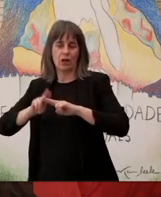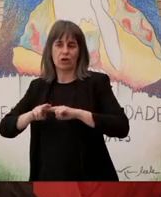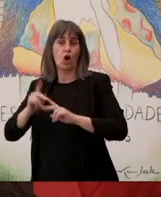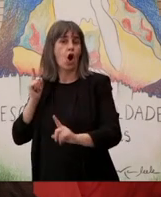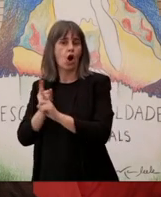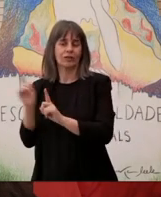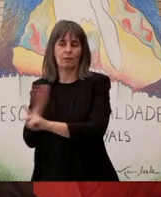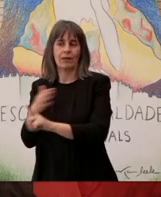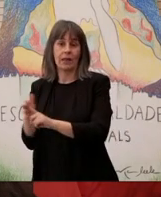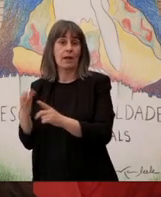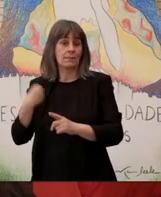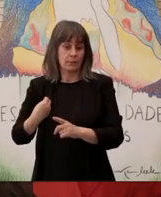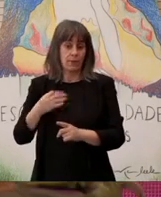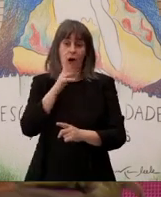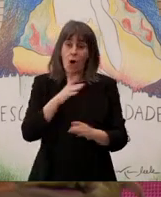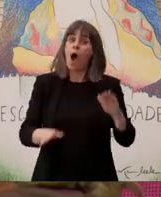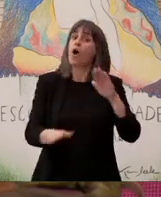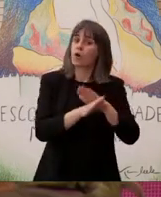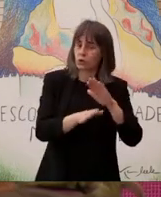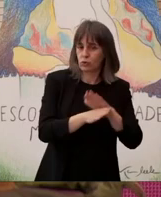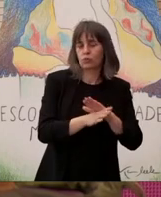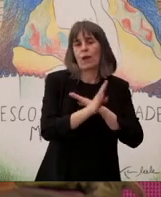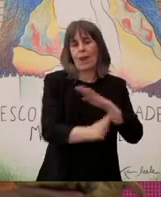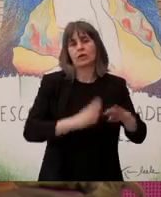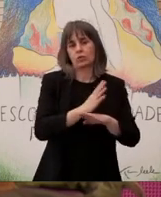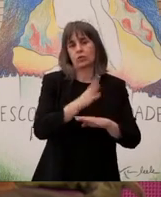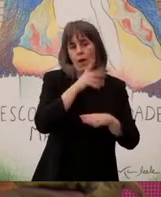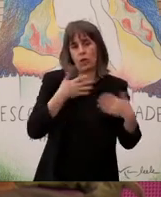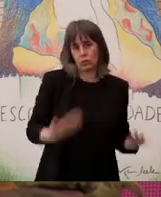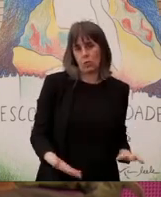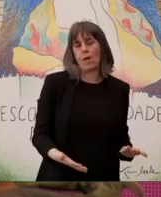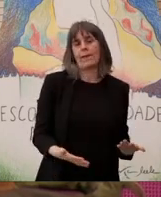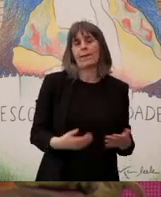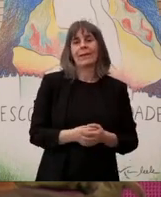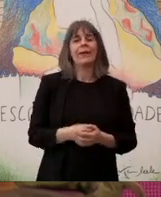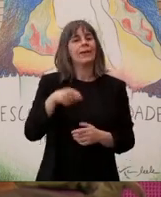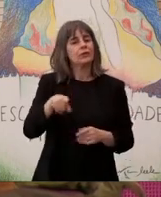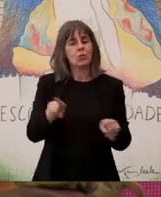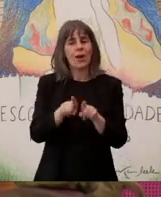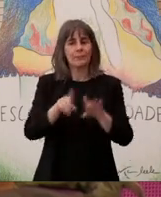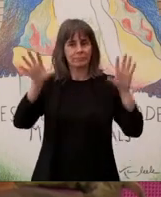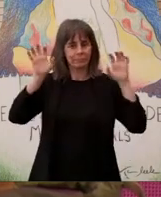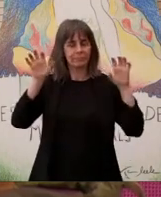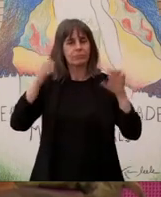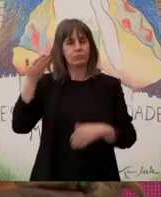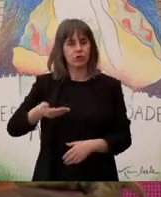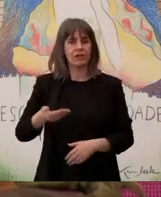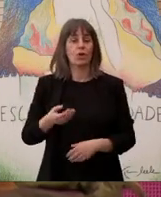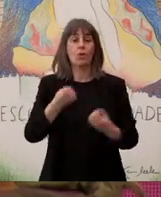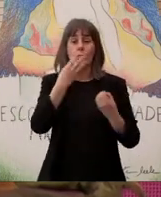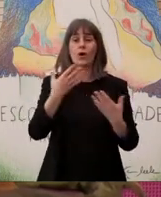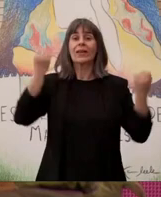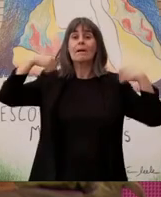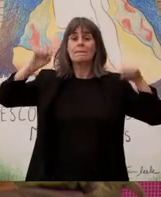mandato donde Compostela abierta pues ya tengo un rol de oposición no entonces creo que un aprendizaje importante de Una boa práctica entiendo